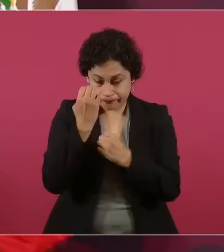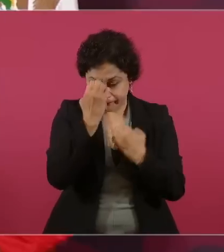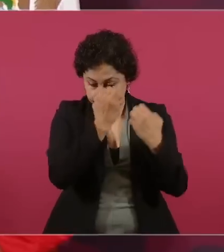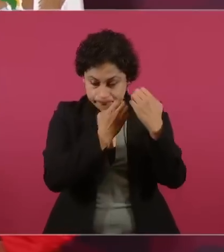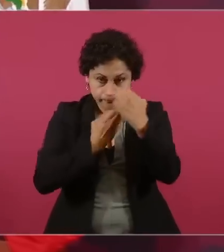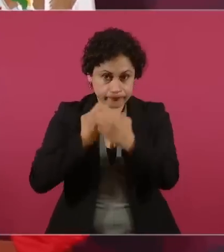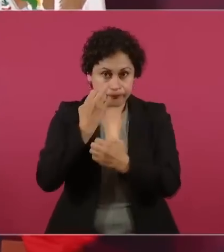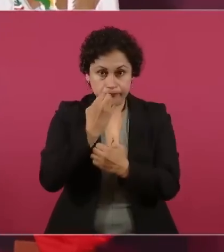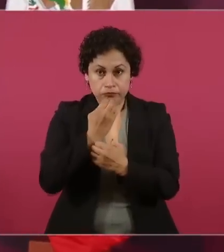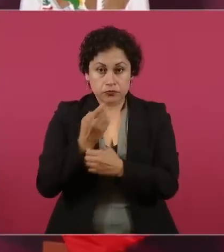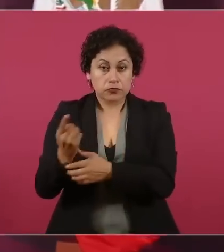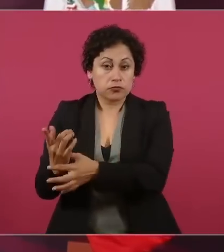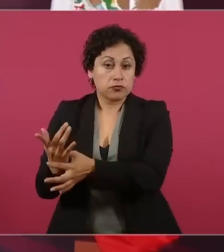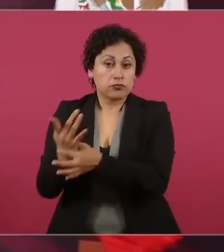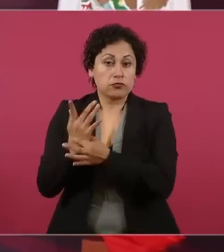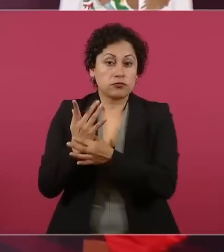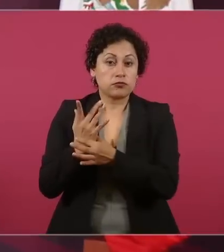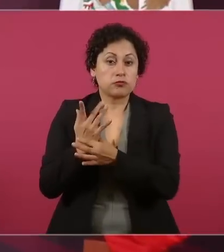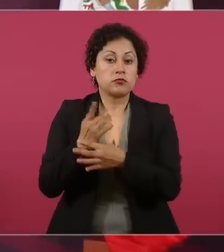habíamos crecido